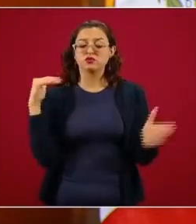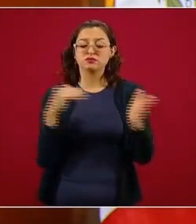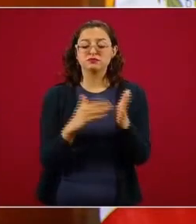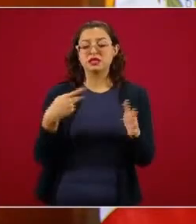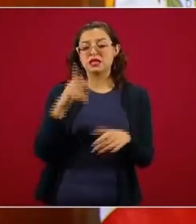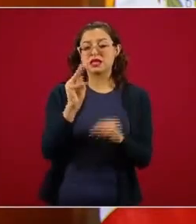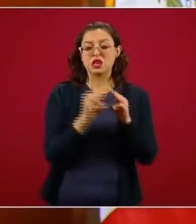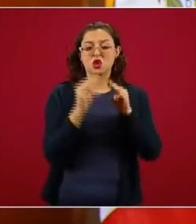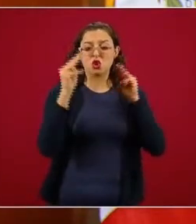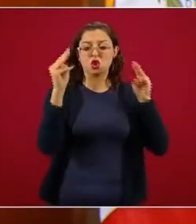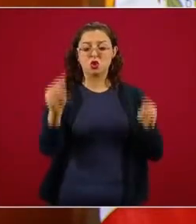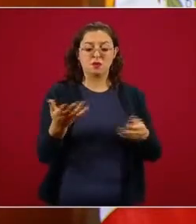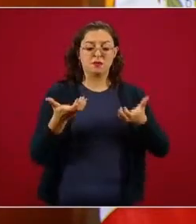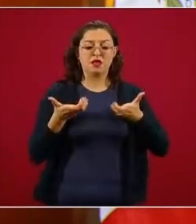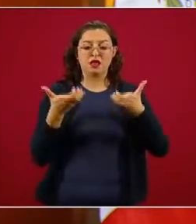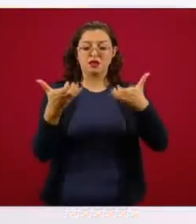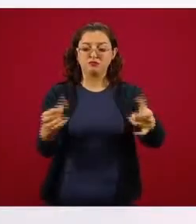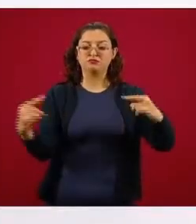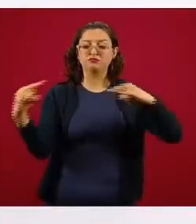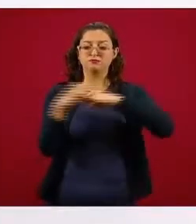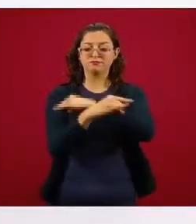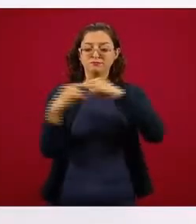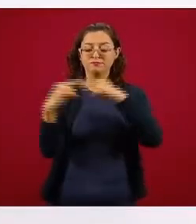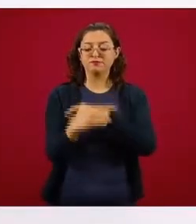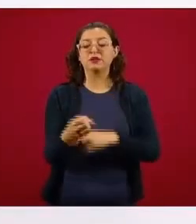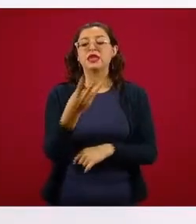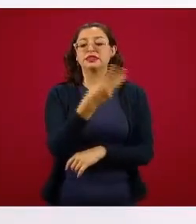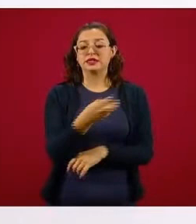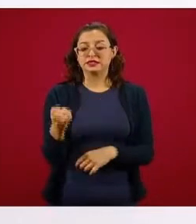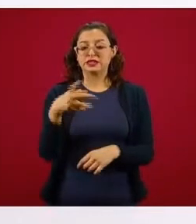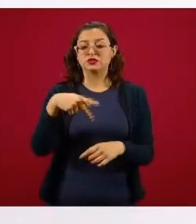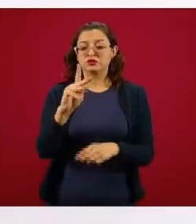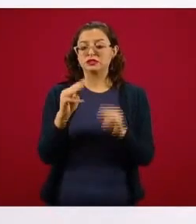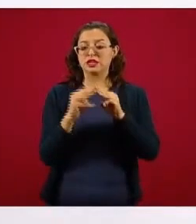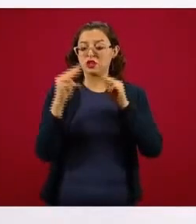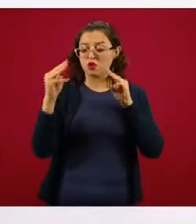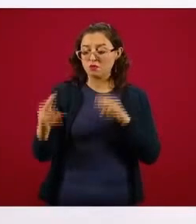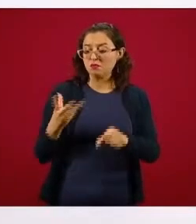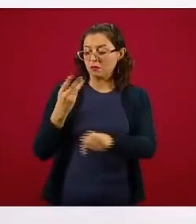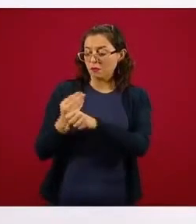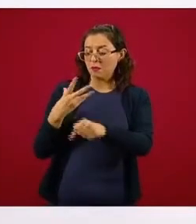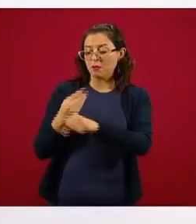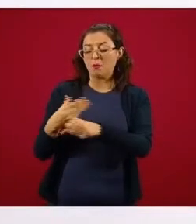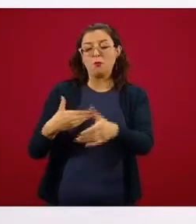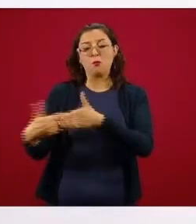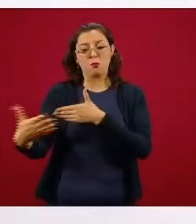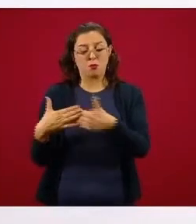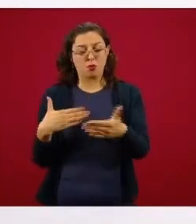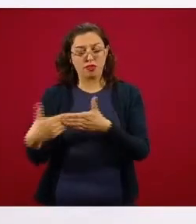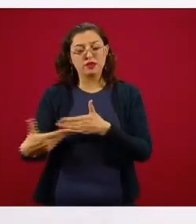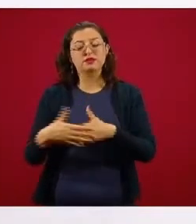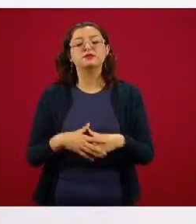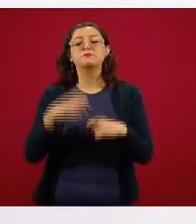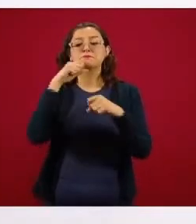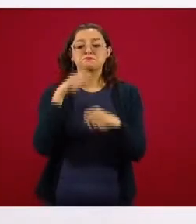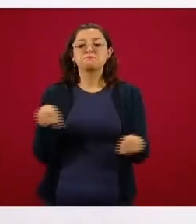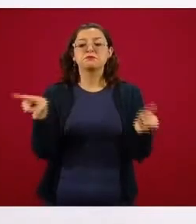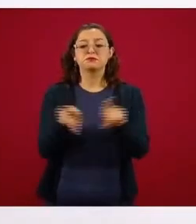carreteras y se modernizan 300 kilómetros más. Se han construido